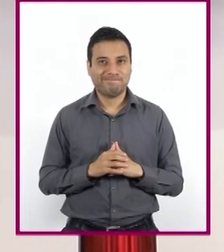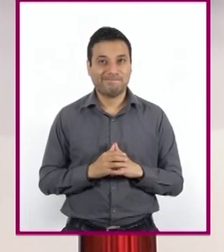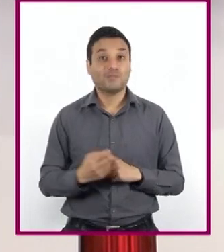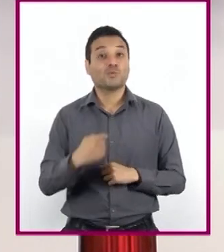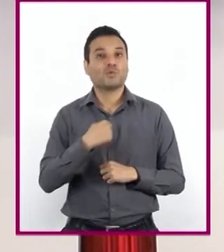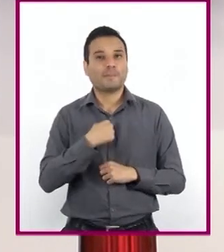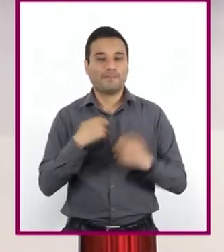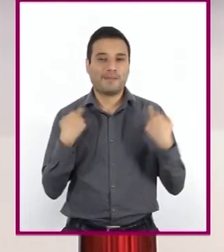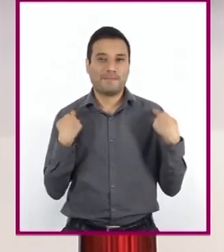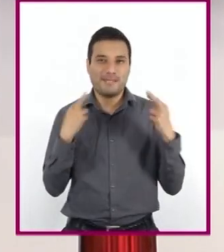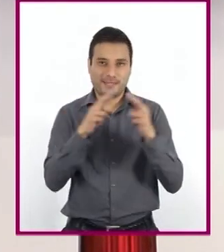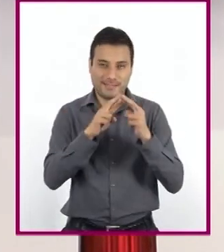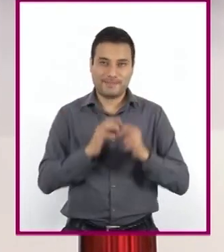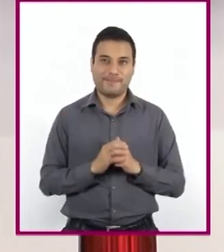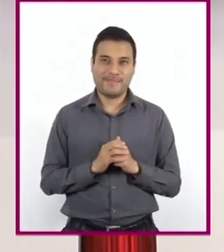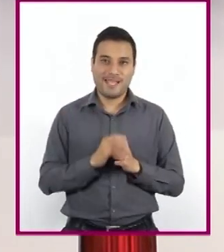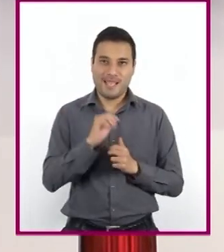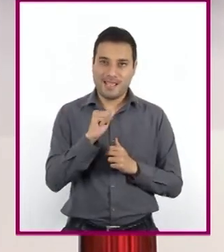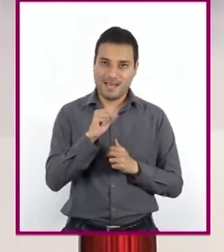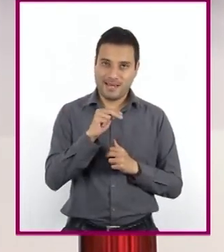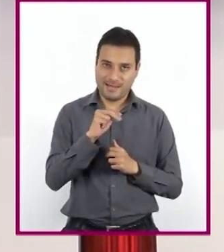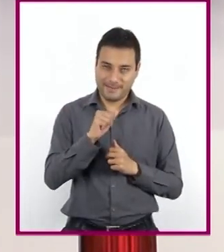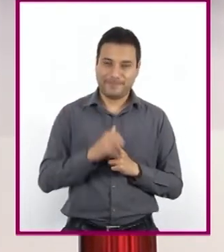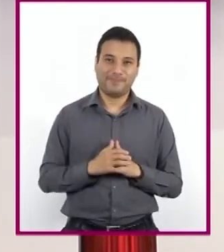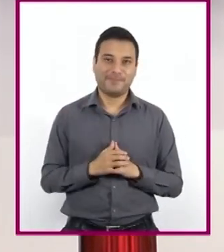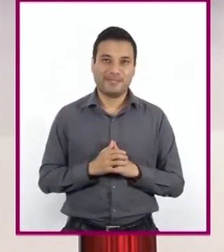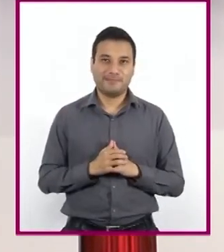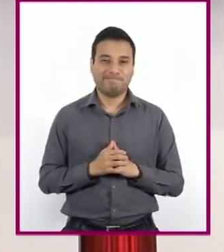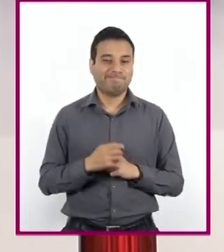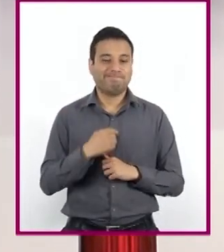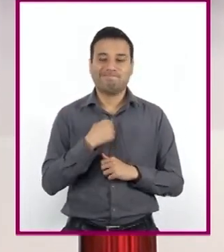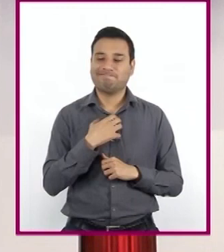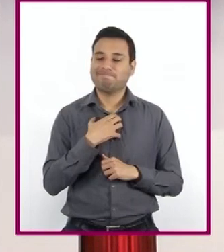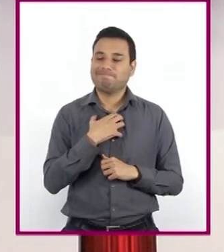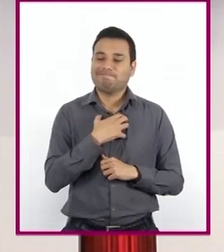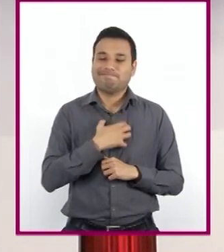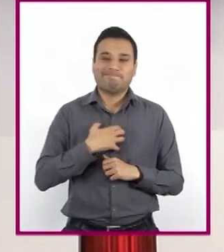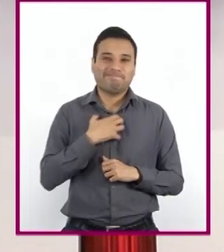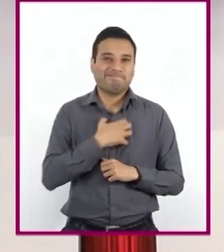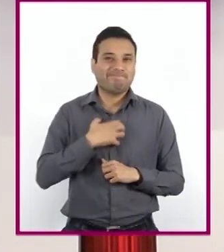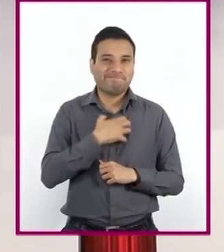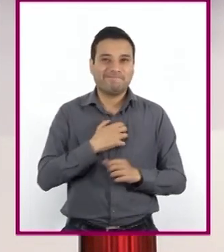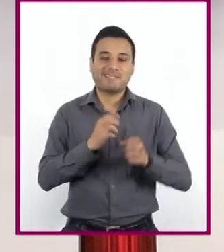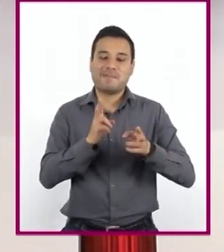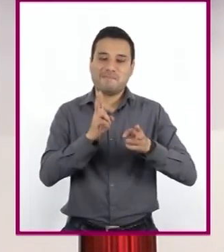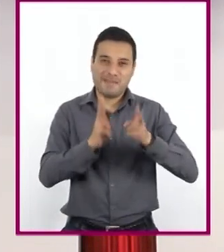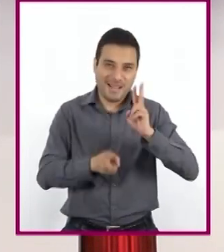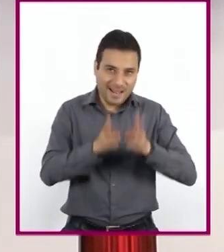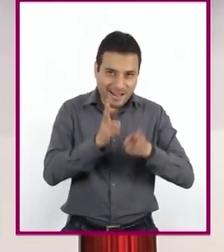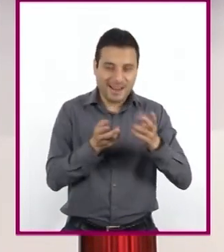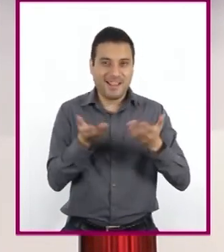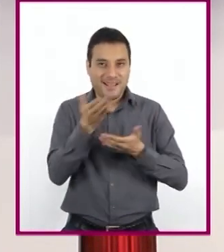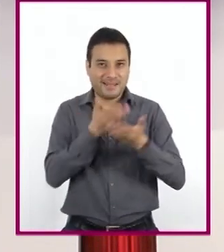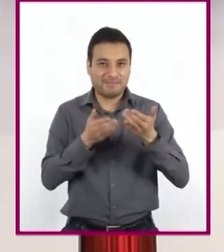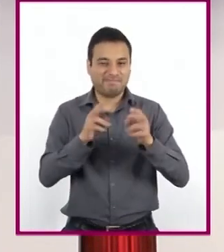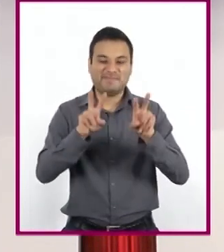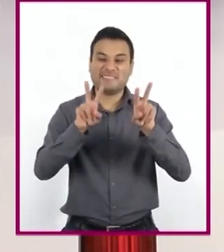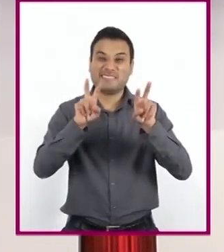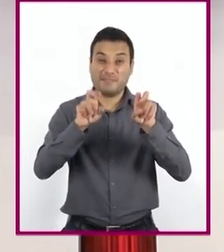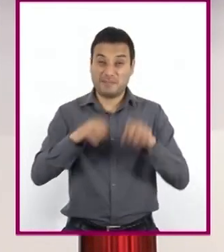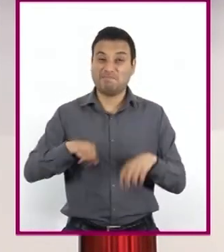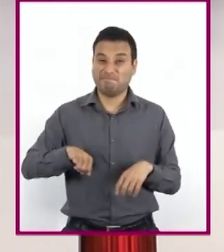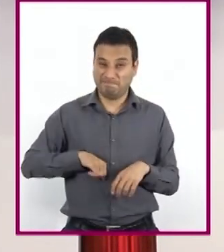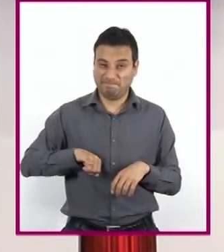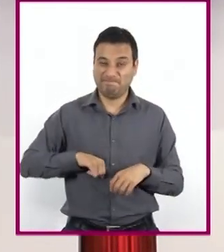Y yo, la profesora Ana Gabriela Martínez. Y estoy muy contenta de haber platicado con ustedes acerca de un tema